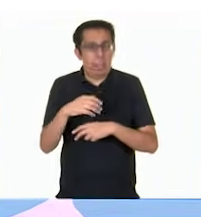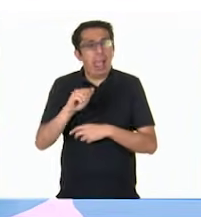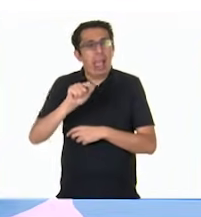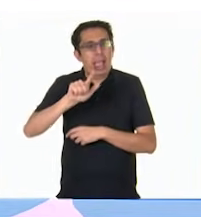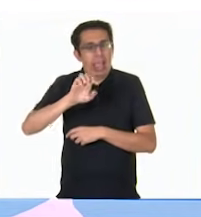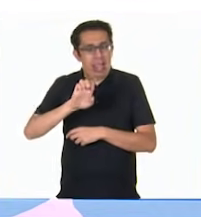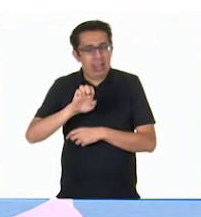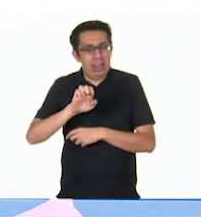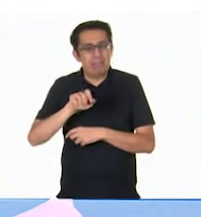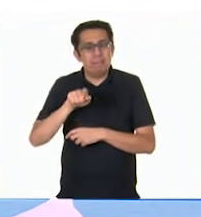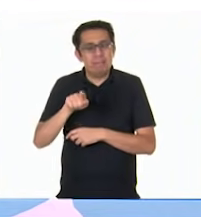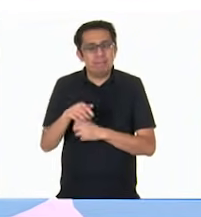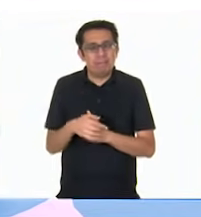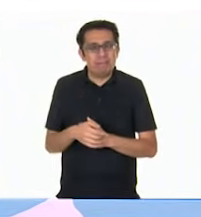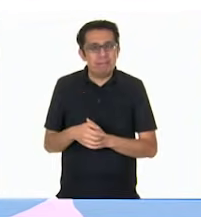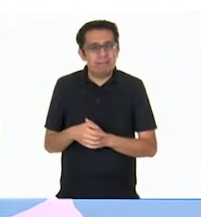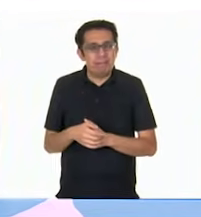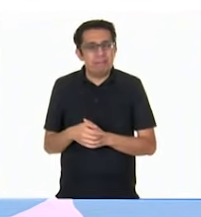¡Ah!